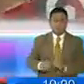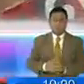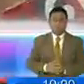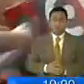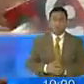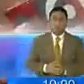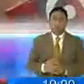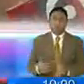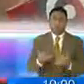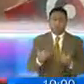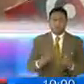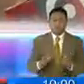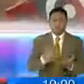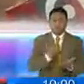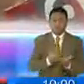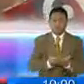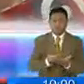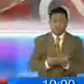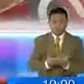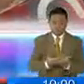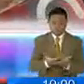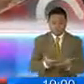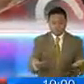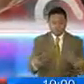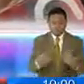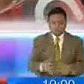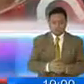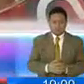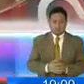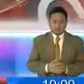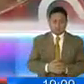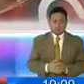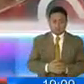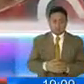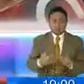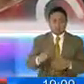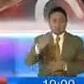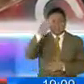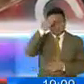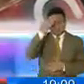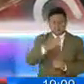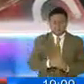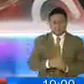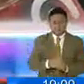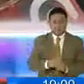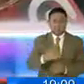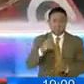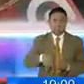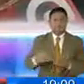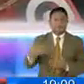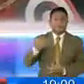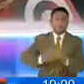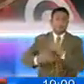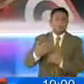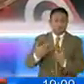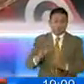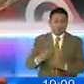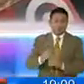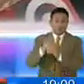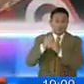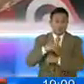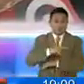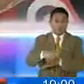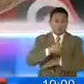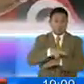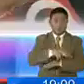momento suficiente evidencia, existe en este momento suficiente conocimiento que indicaría y obligaría de oficio al